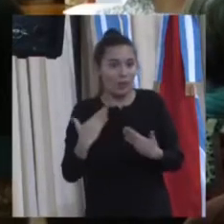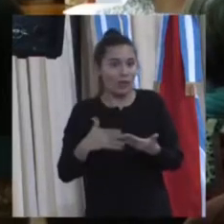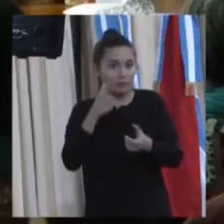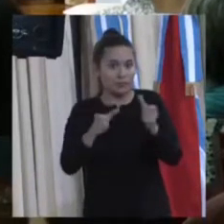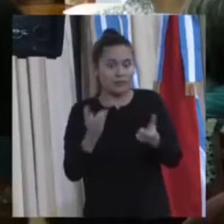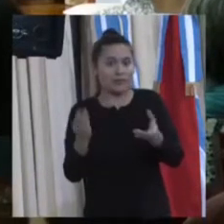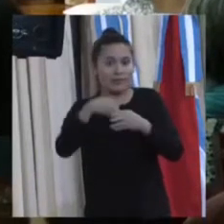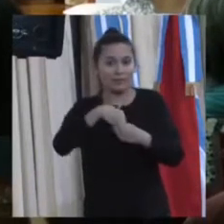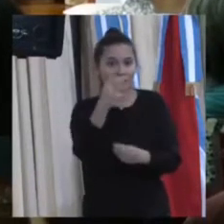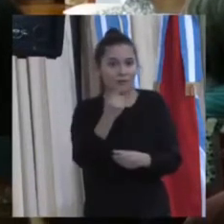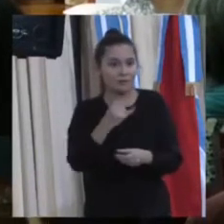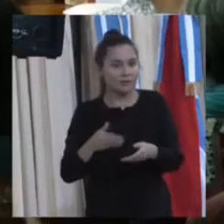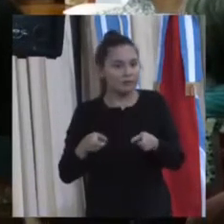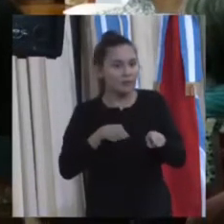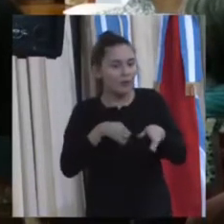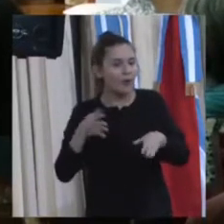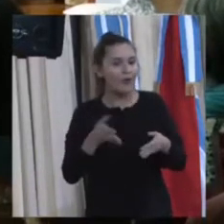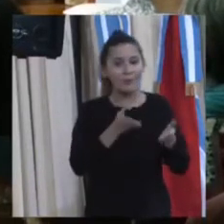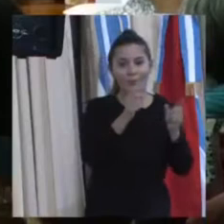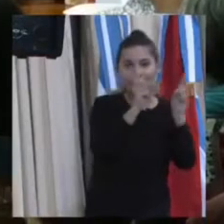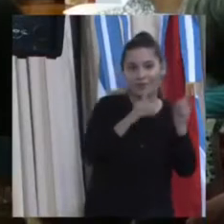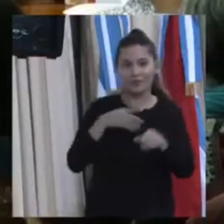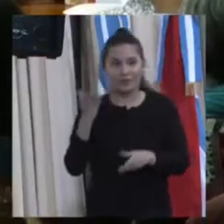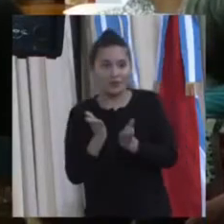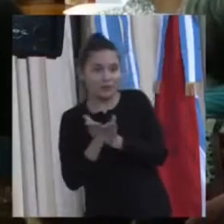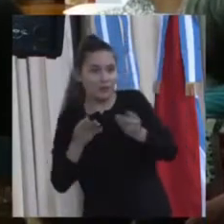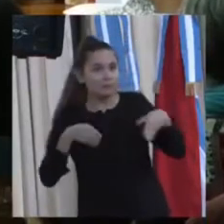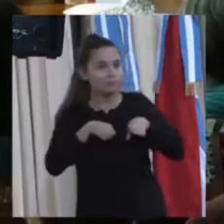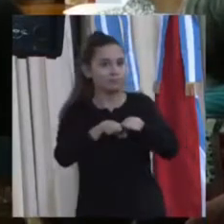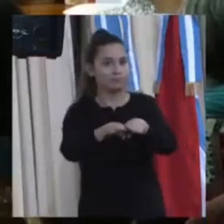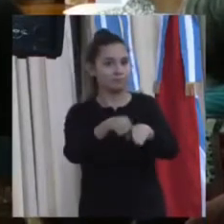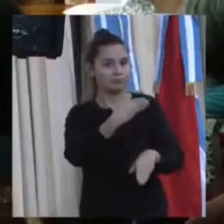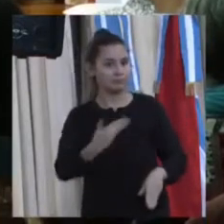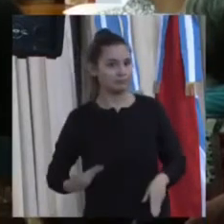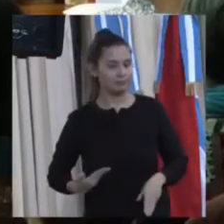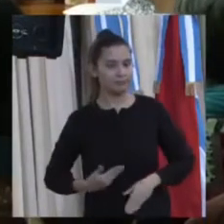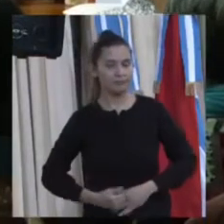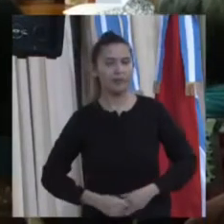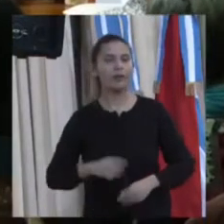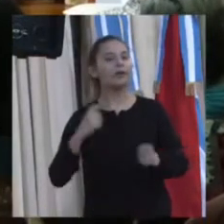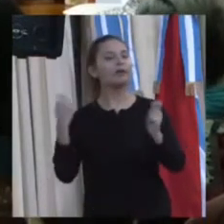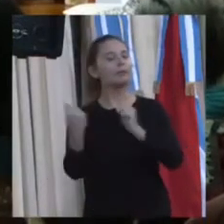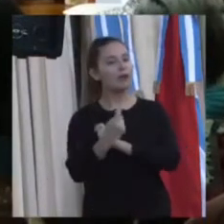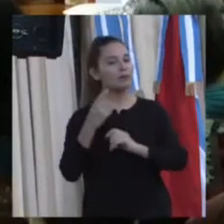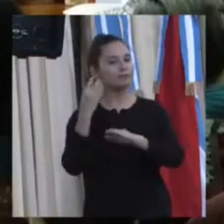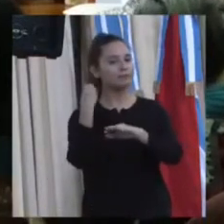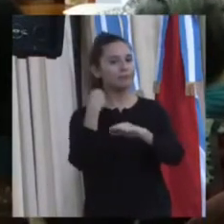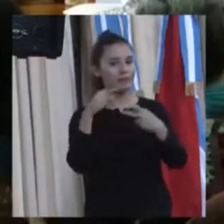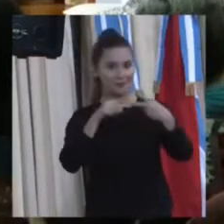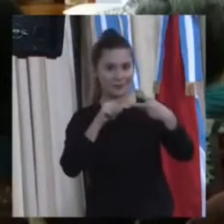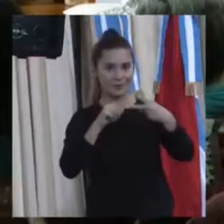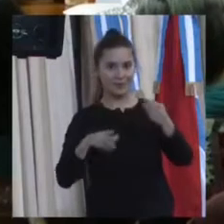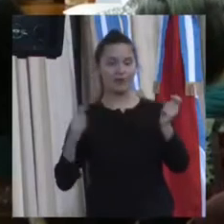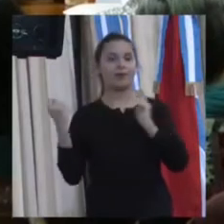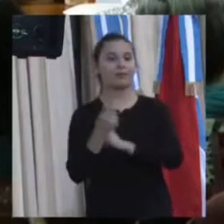vida universitaria codo a codo con los profesores. Segundo aspecto, renovación del profesorado. La universidad son los alumnos,